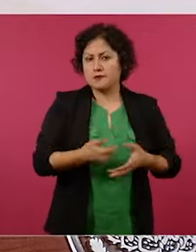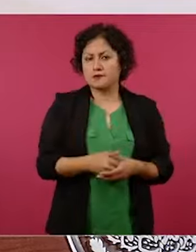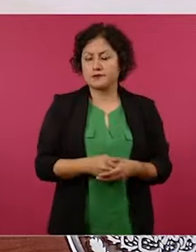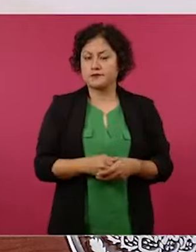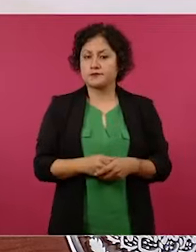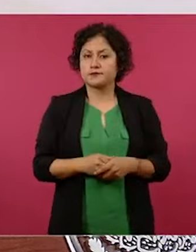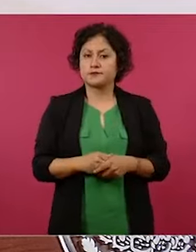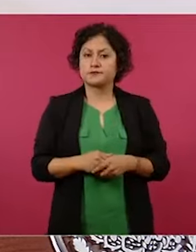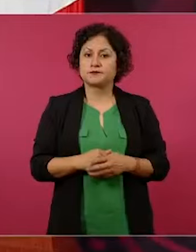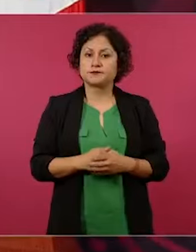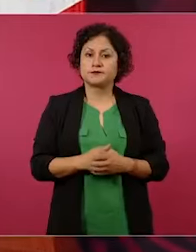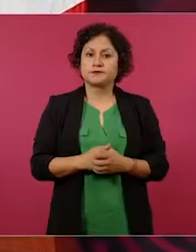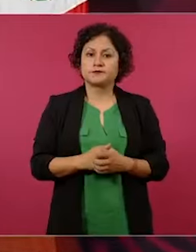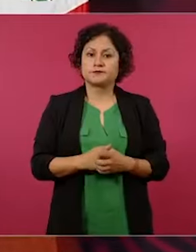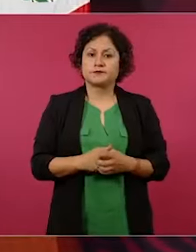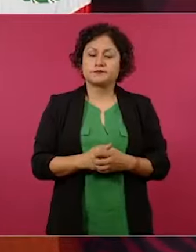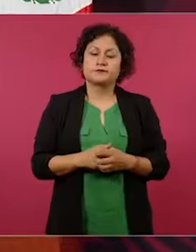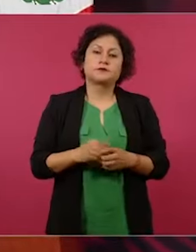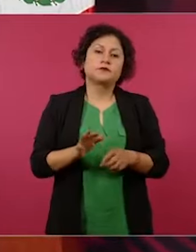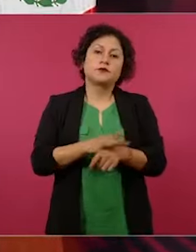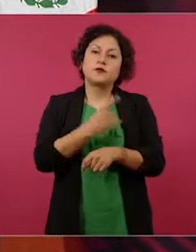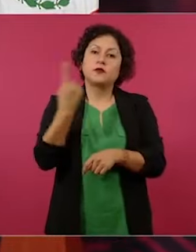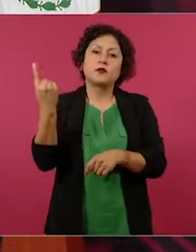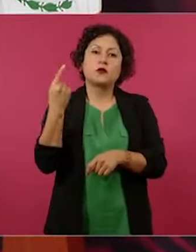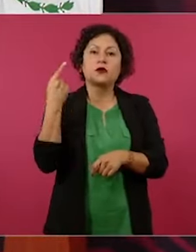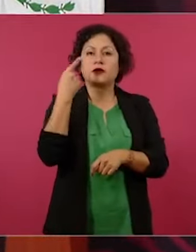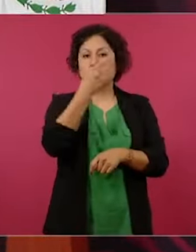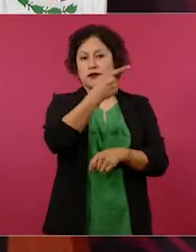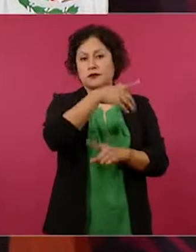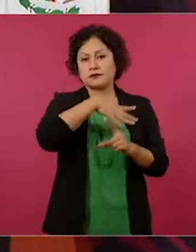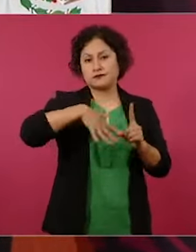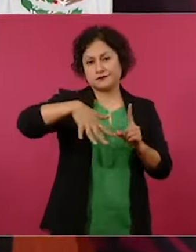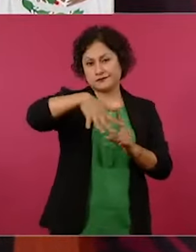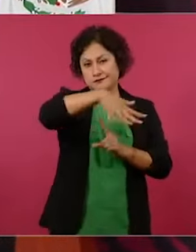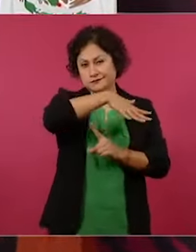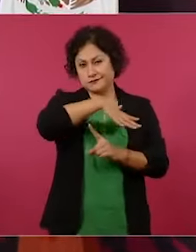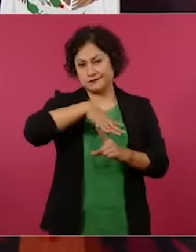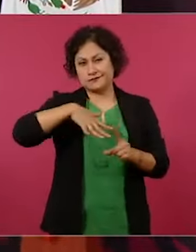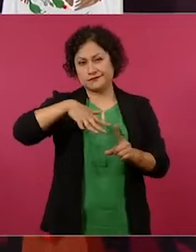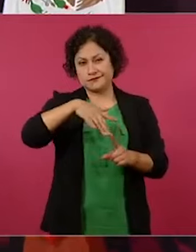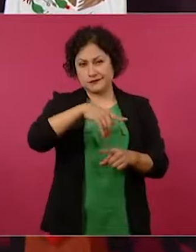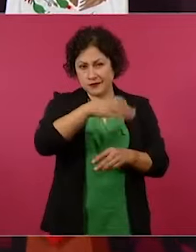de lo que se está viviendo en Estados Unidos,